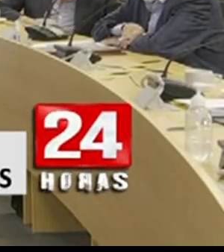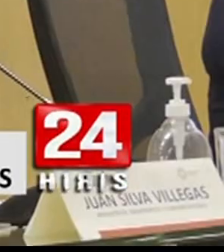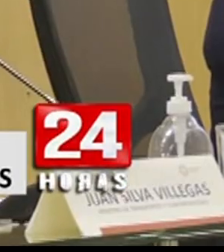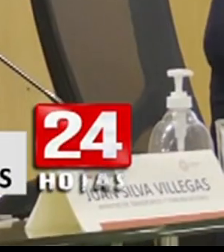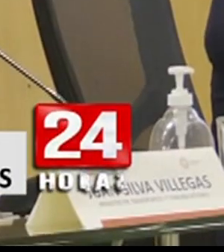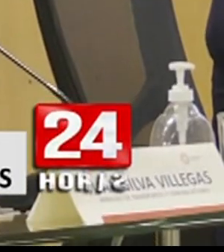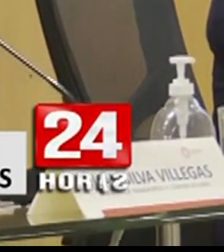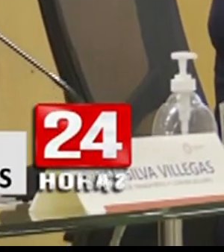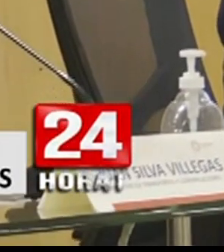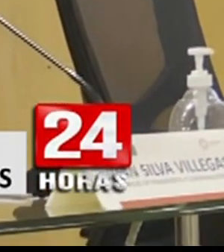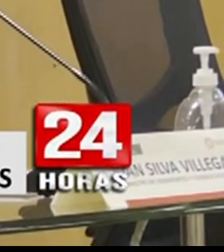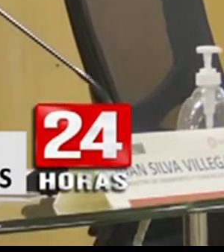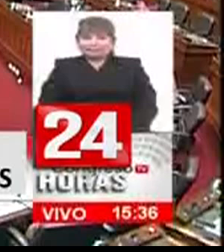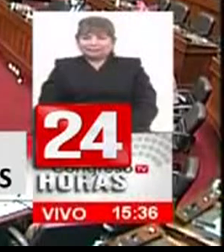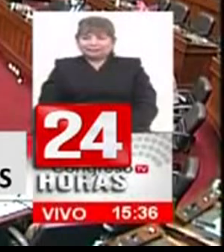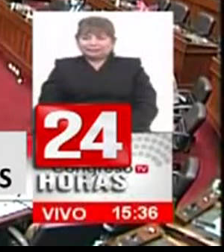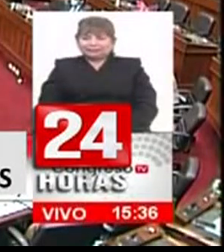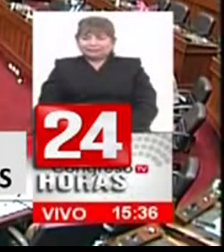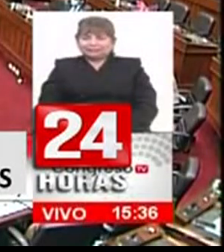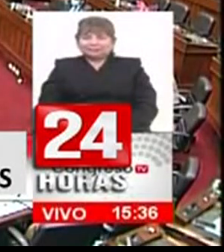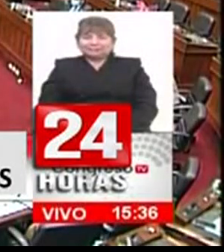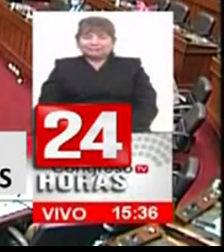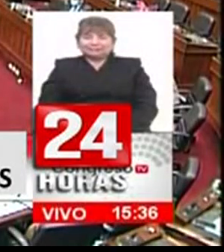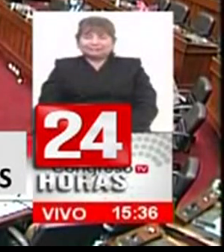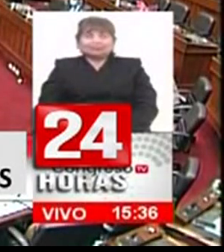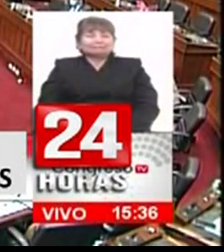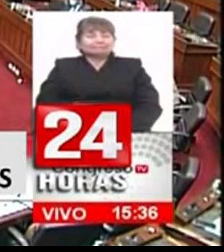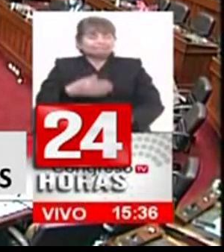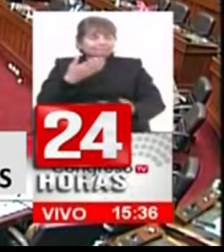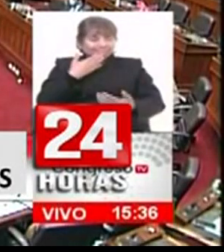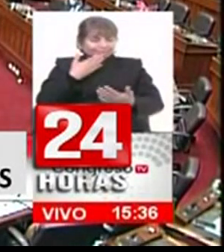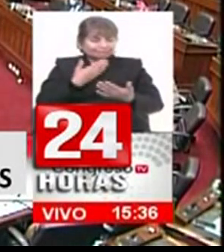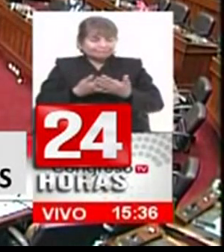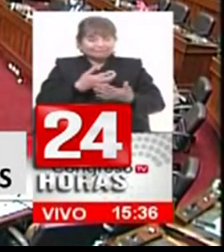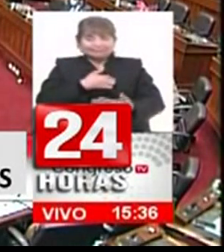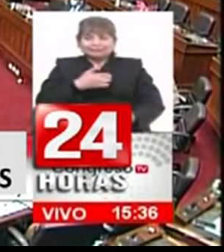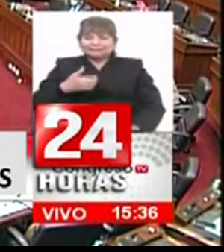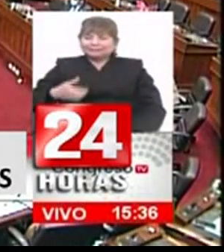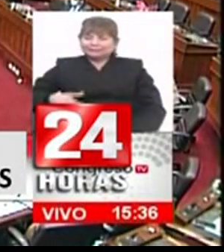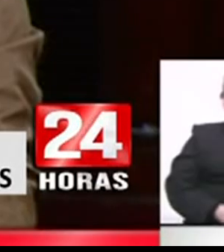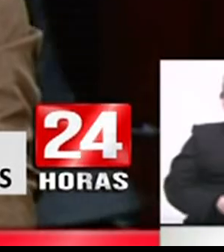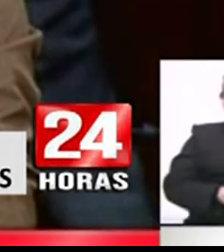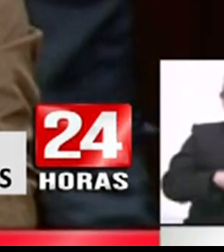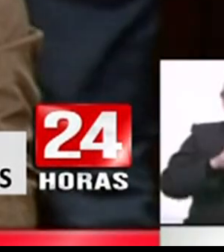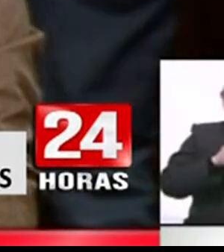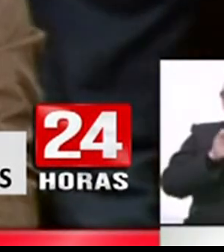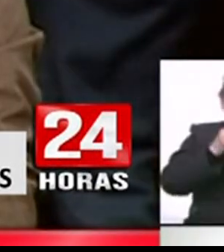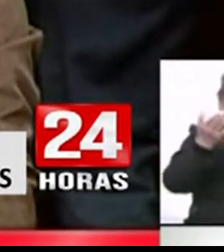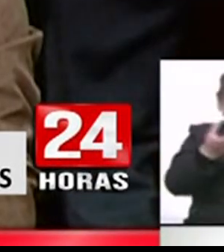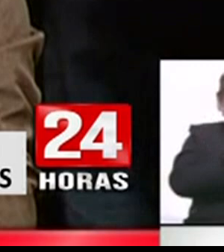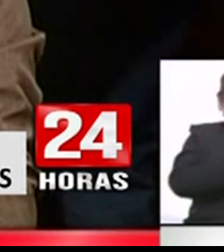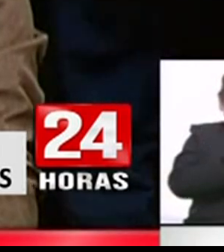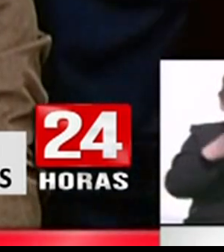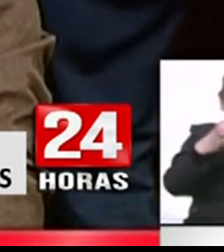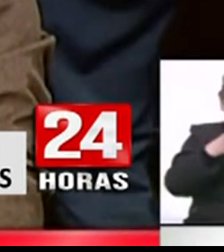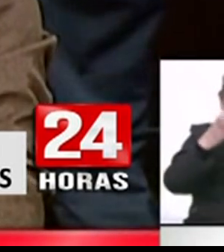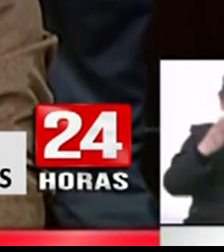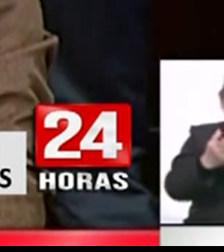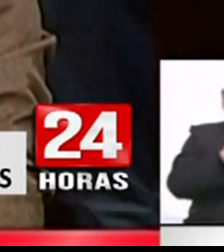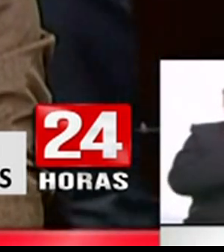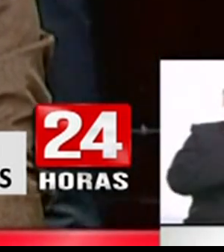congraciarse con ese sector? Como era de esperarse, algunos congresistas de Perú Libre respaldaron a Juan